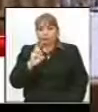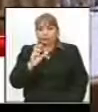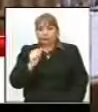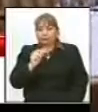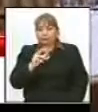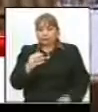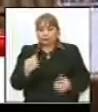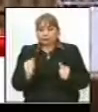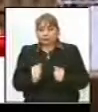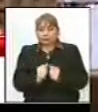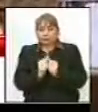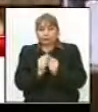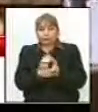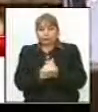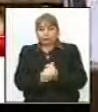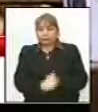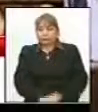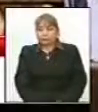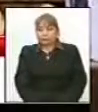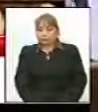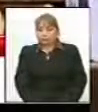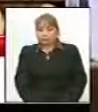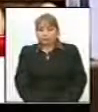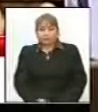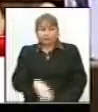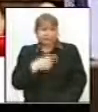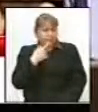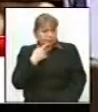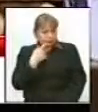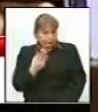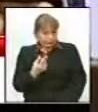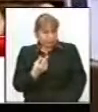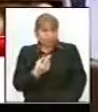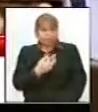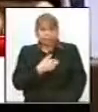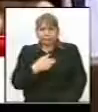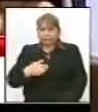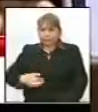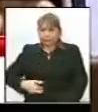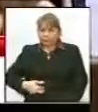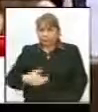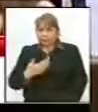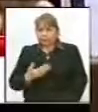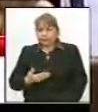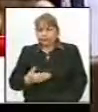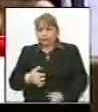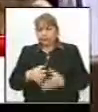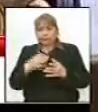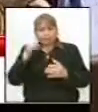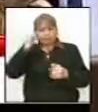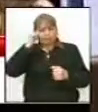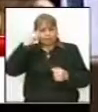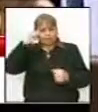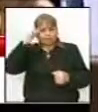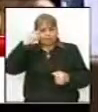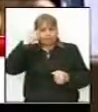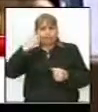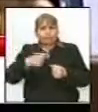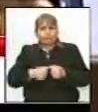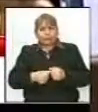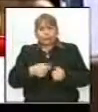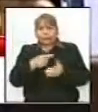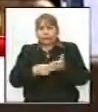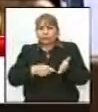personas que lo acompañan, un saludo a los colegas. Decir, señor presidente, haciendo un poco de memoria de